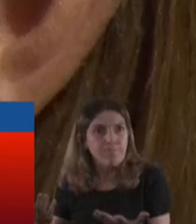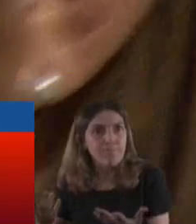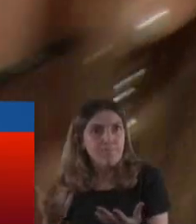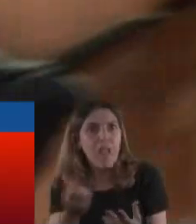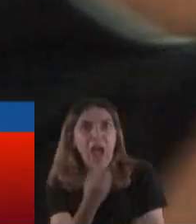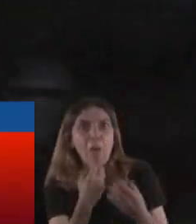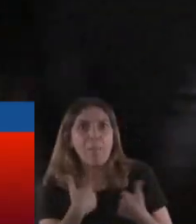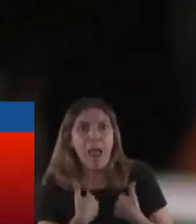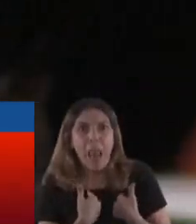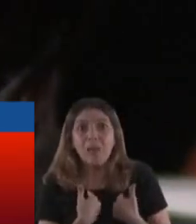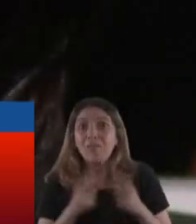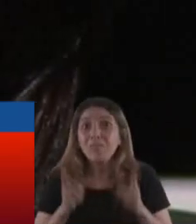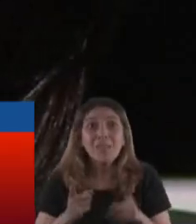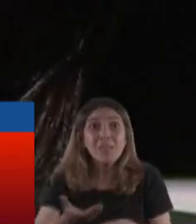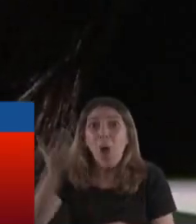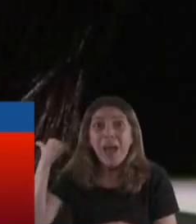Esas locuras pasaban en Argentina.